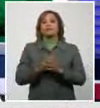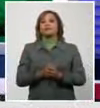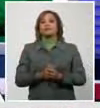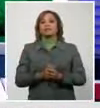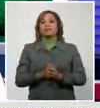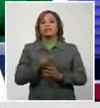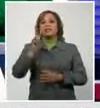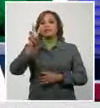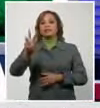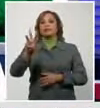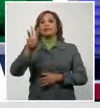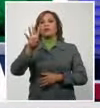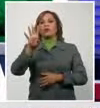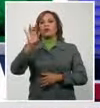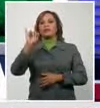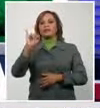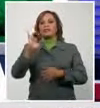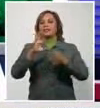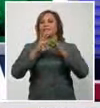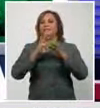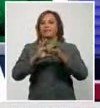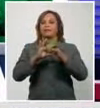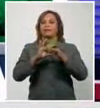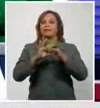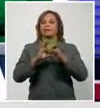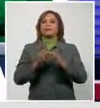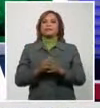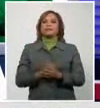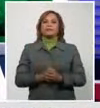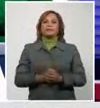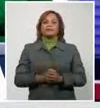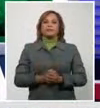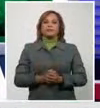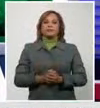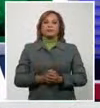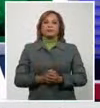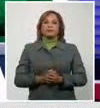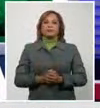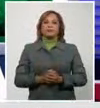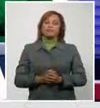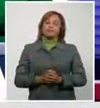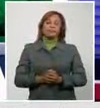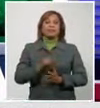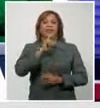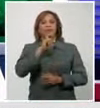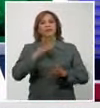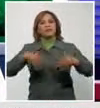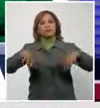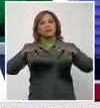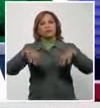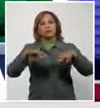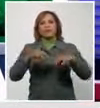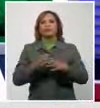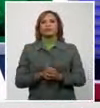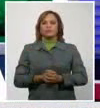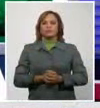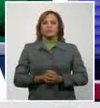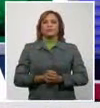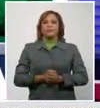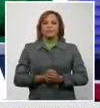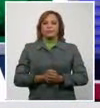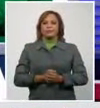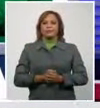346 graves. Esto hace que sea muy intenso. Realmente es lo que